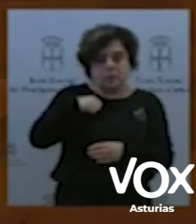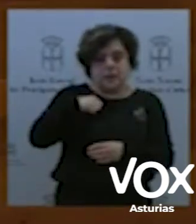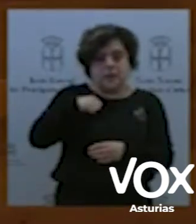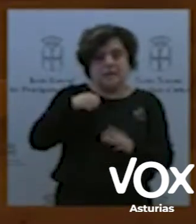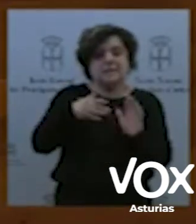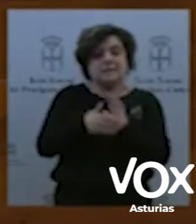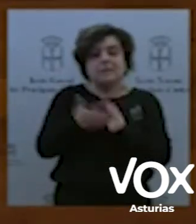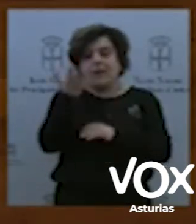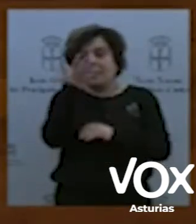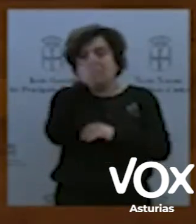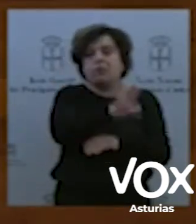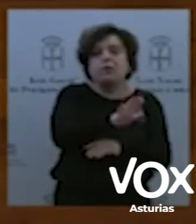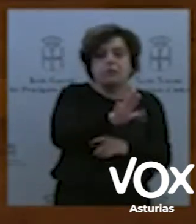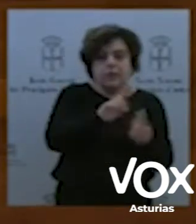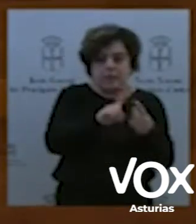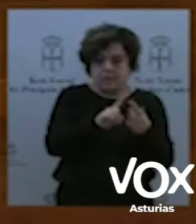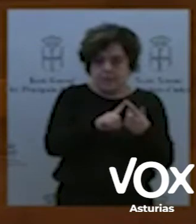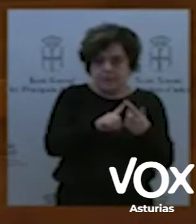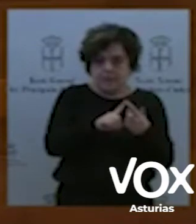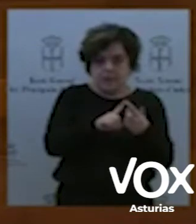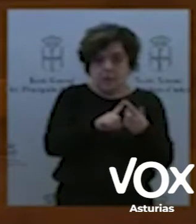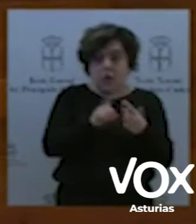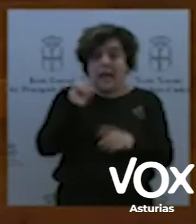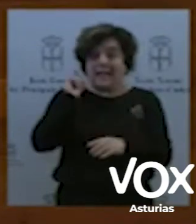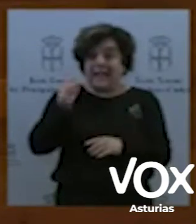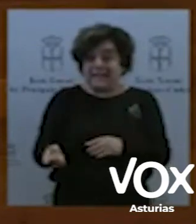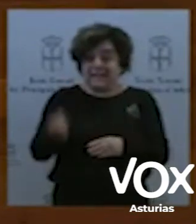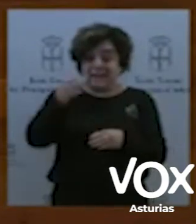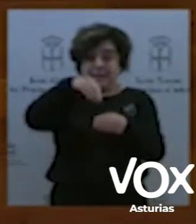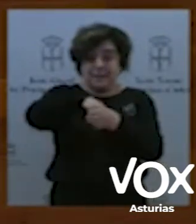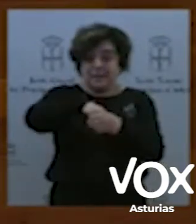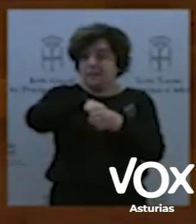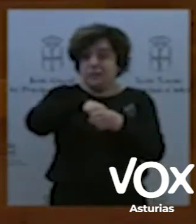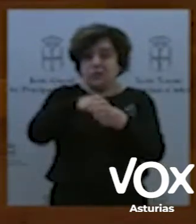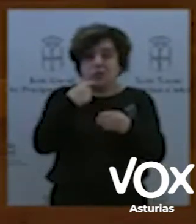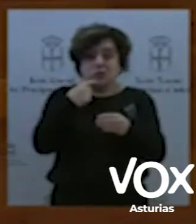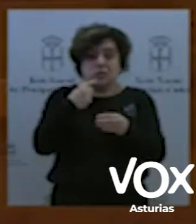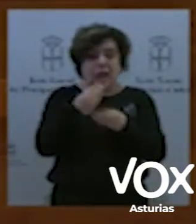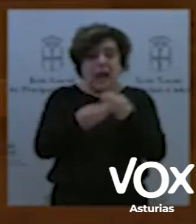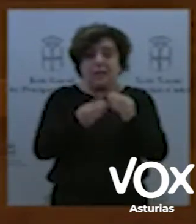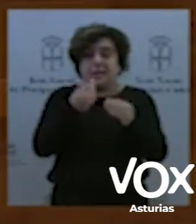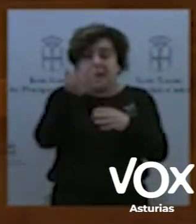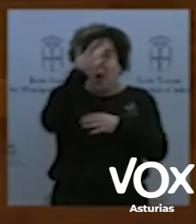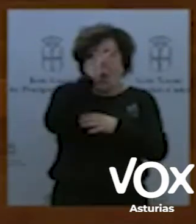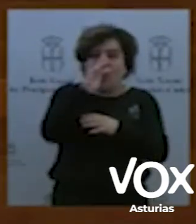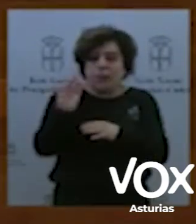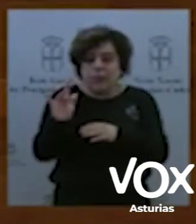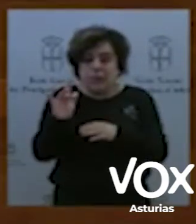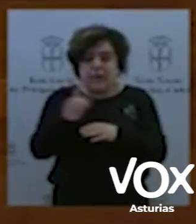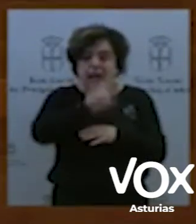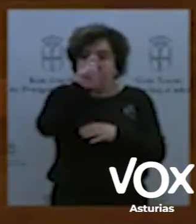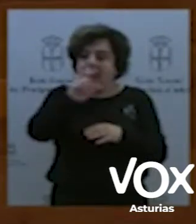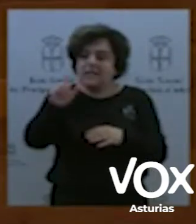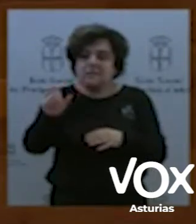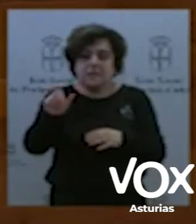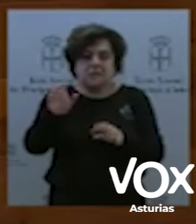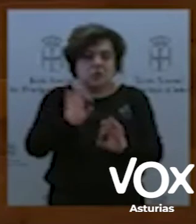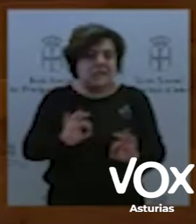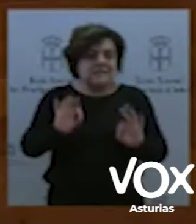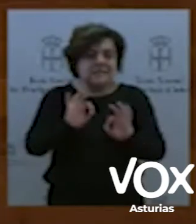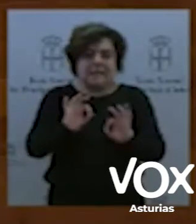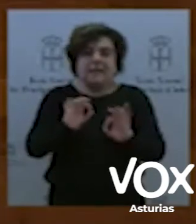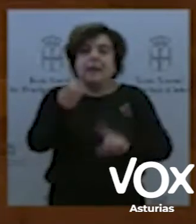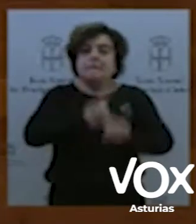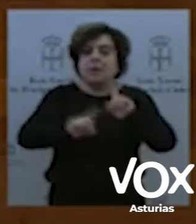en el dictamen no se contemple concienciar profundamente a la población de la gravedad del problema demográfico.